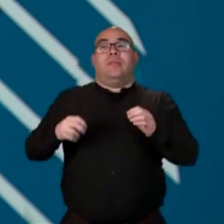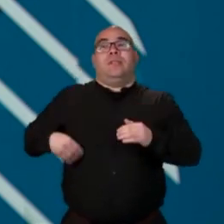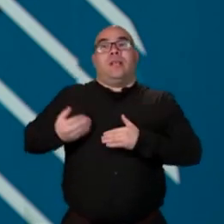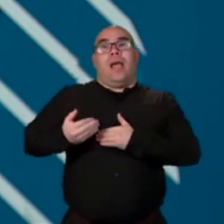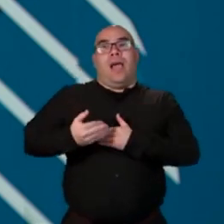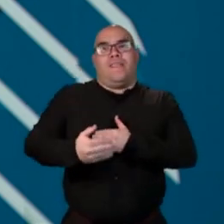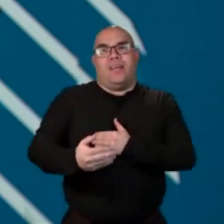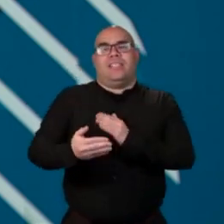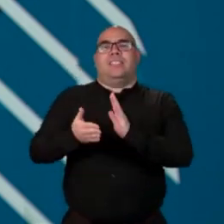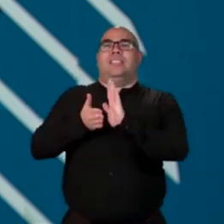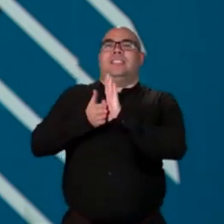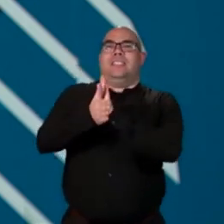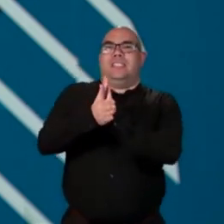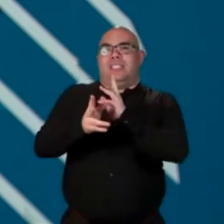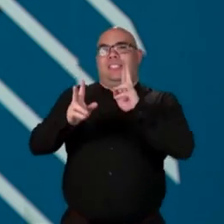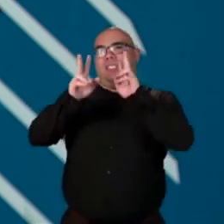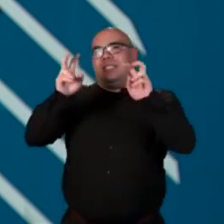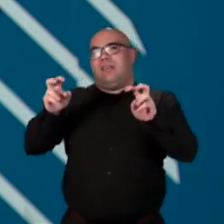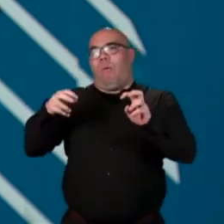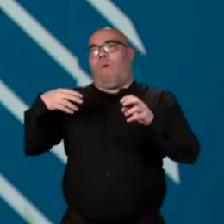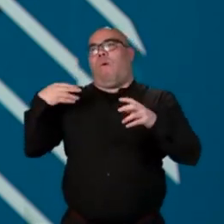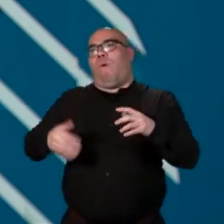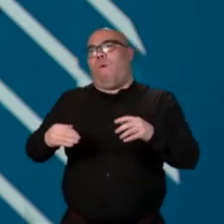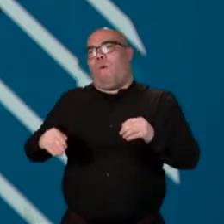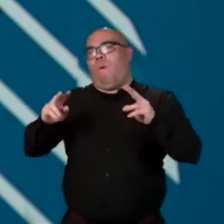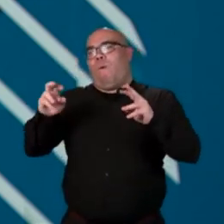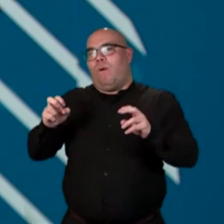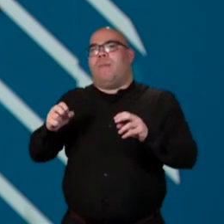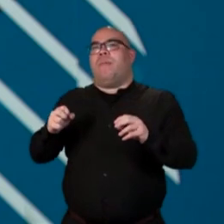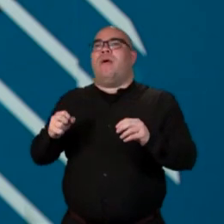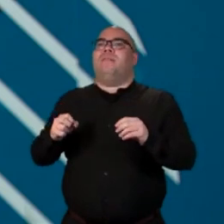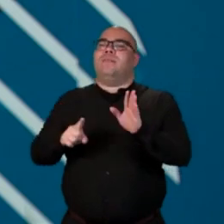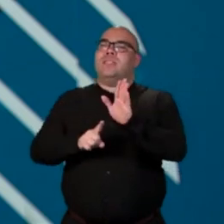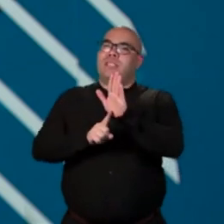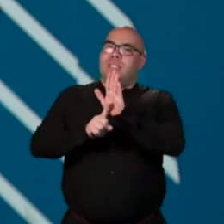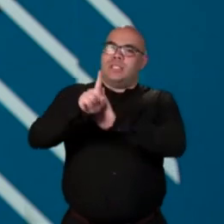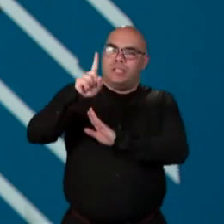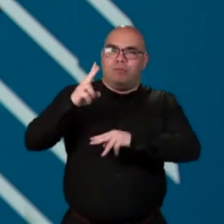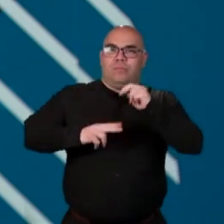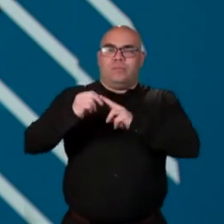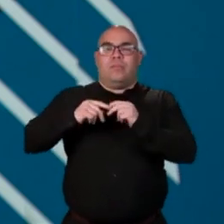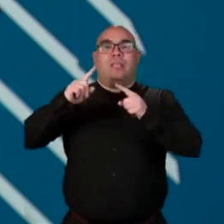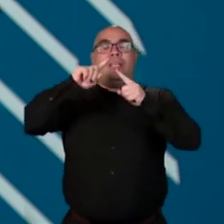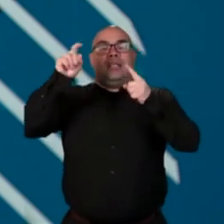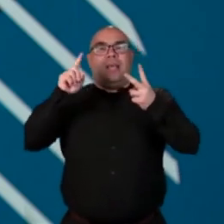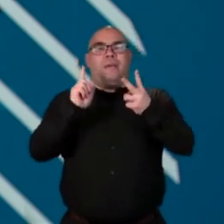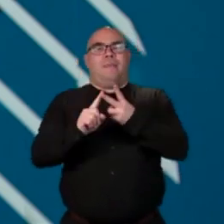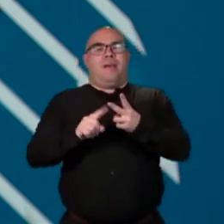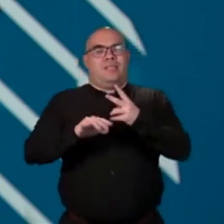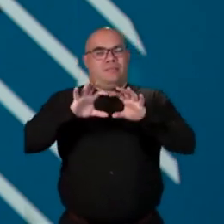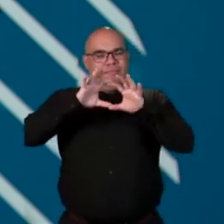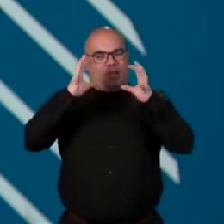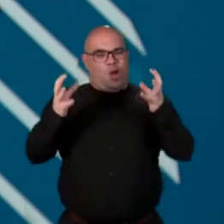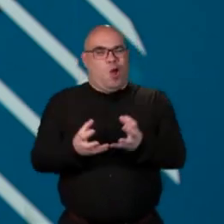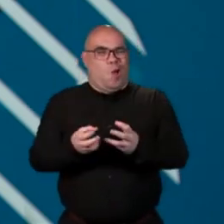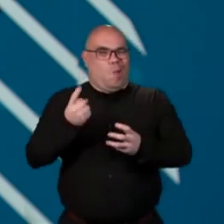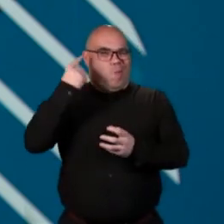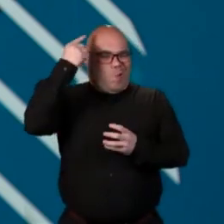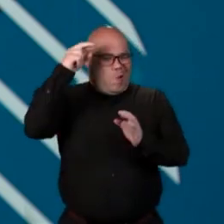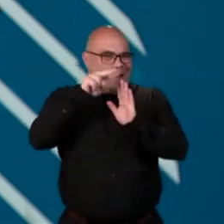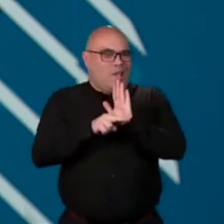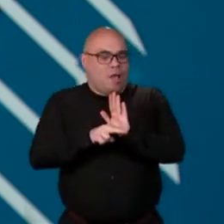avanzando pues en unas apuestas mucho más fuertes de desarrollo sostenible, temas geopolíticos que generan claramente